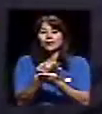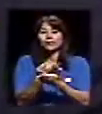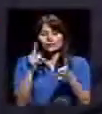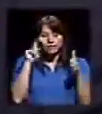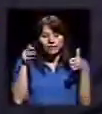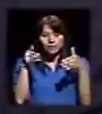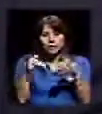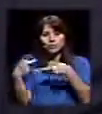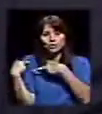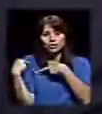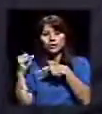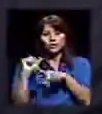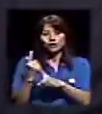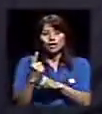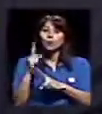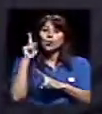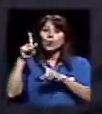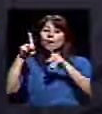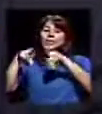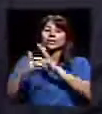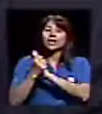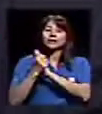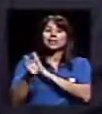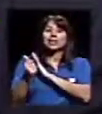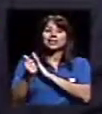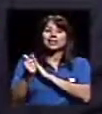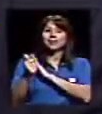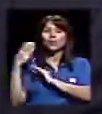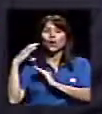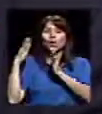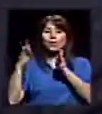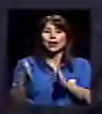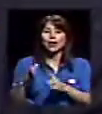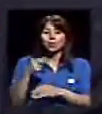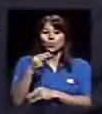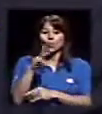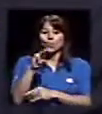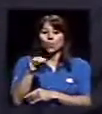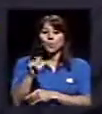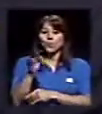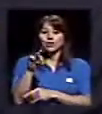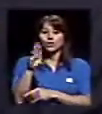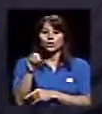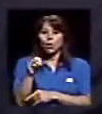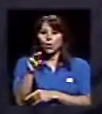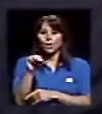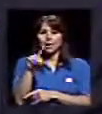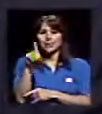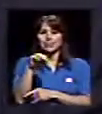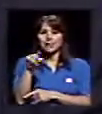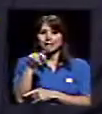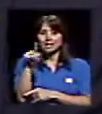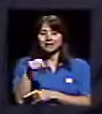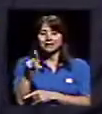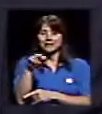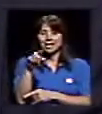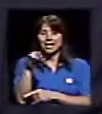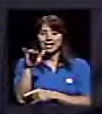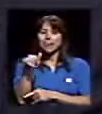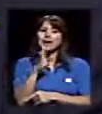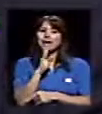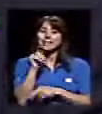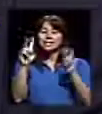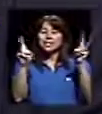traemos un experto colombiano, que es don Humberto Martínez Neira, de lo mejor que hay, para enfatizar este tema. Y finalmente en